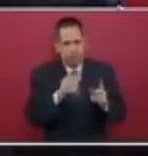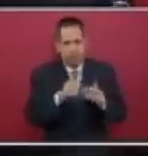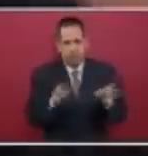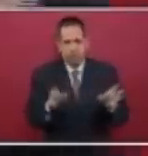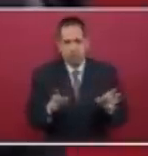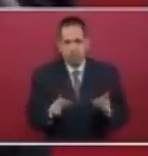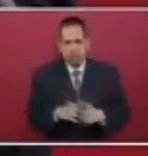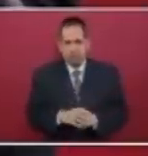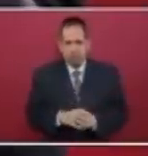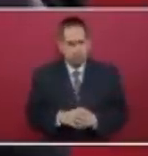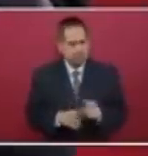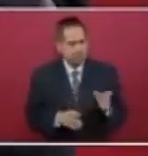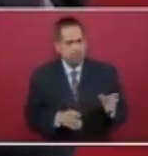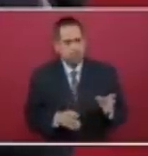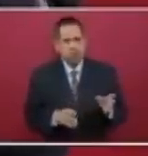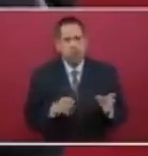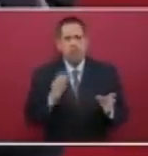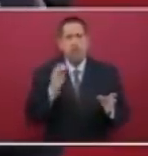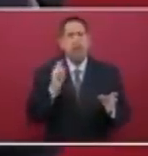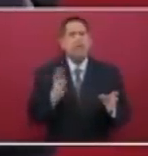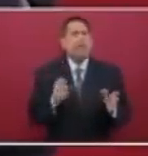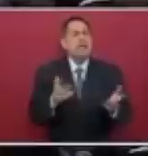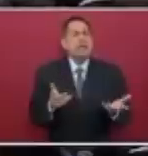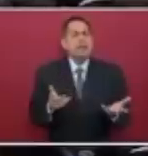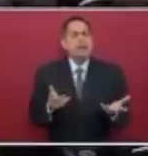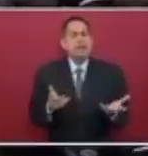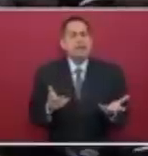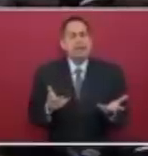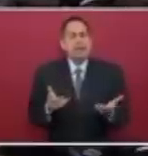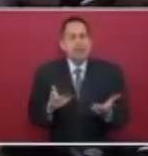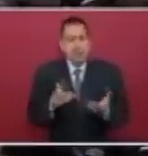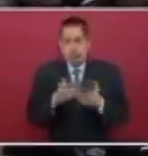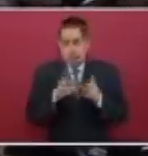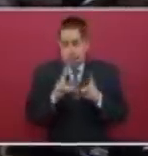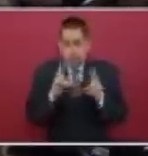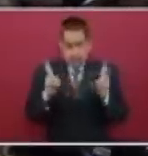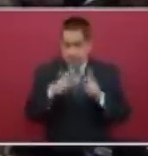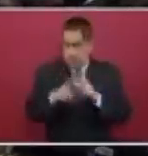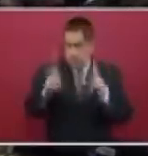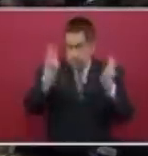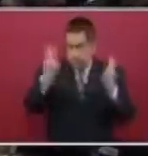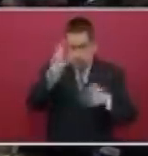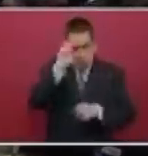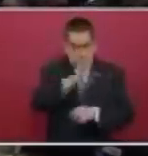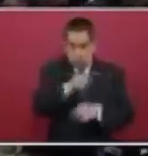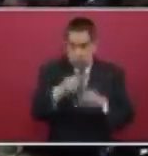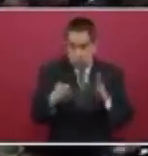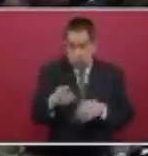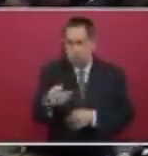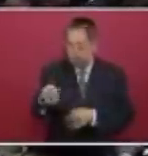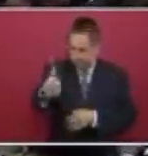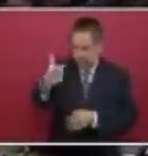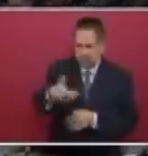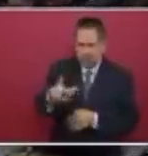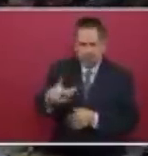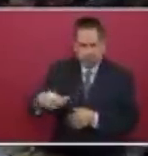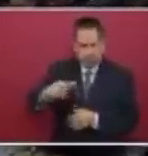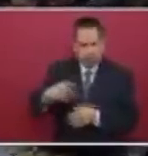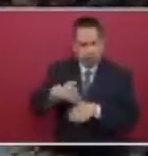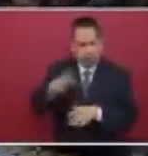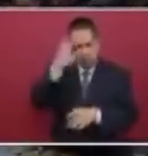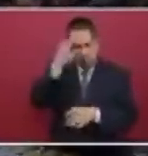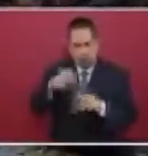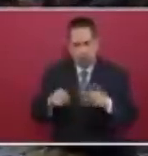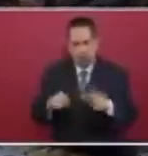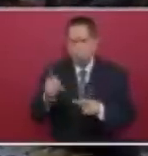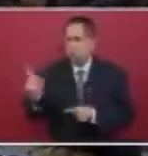aunque perfecto si a quería si abrimos fuego con usted aunque y